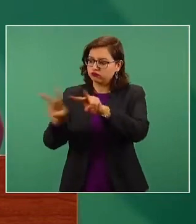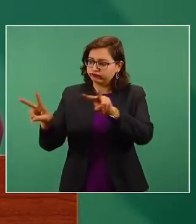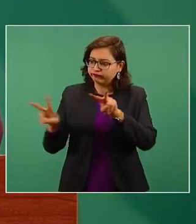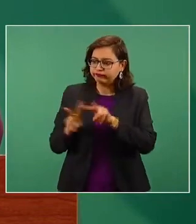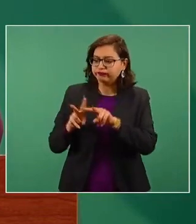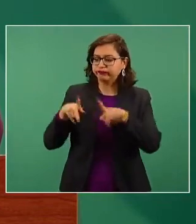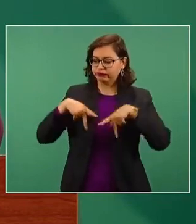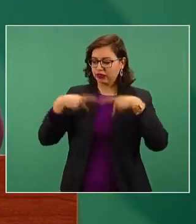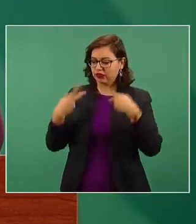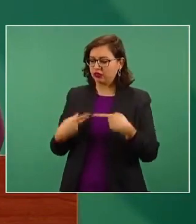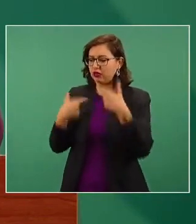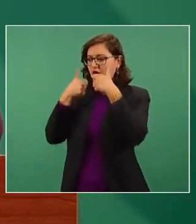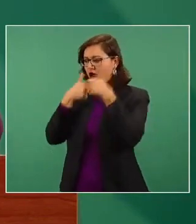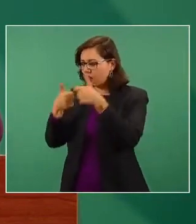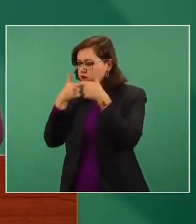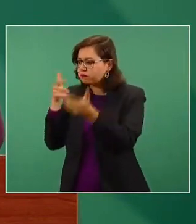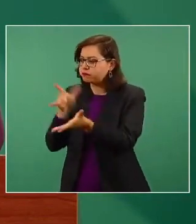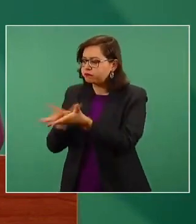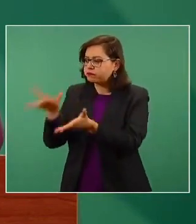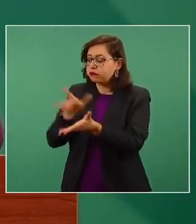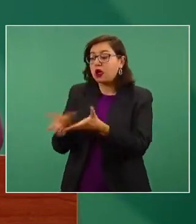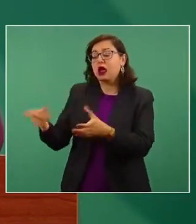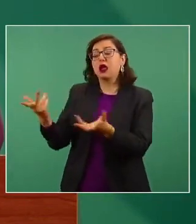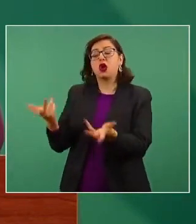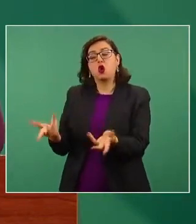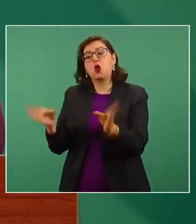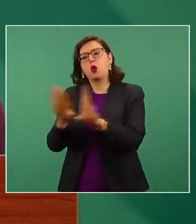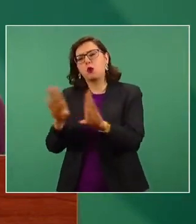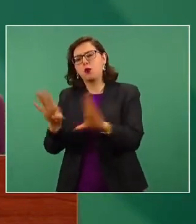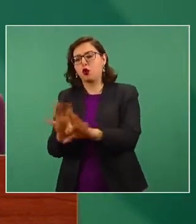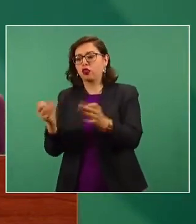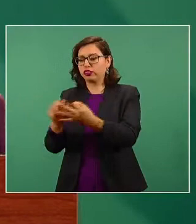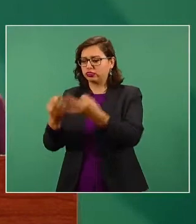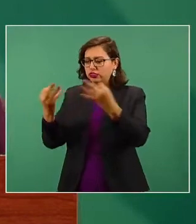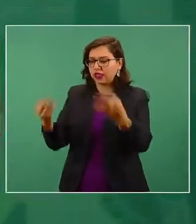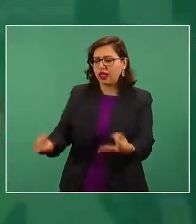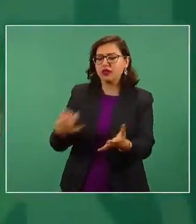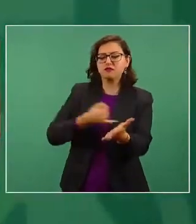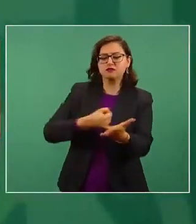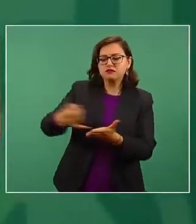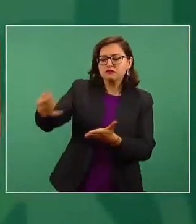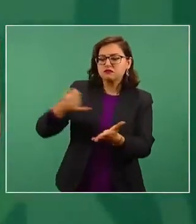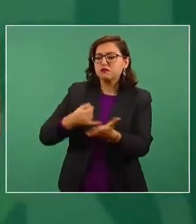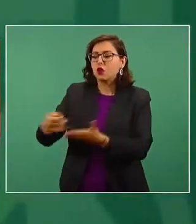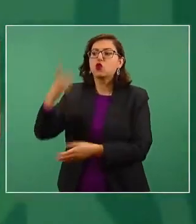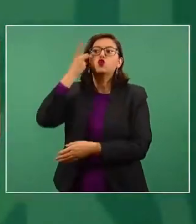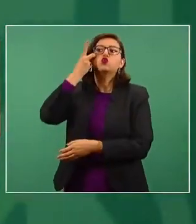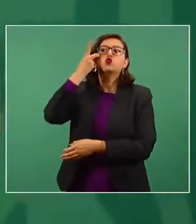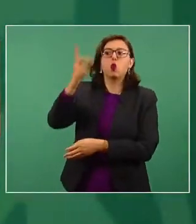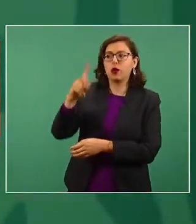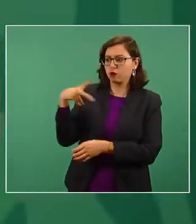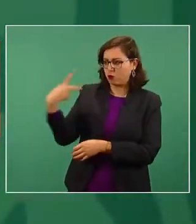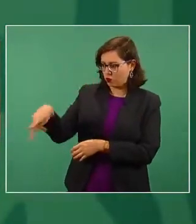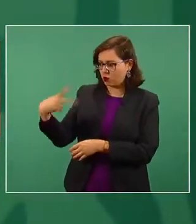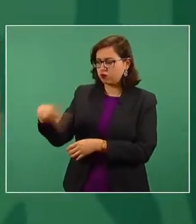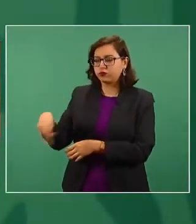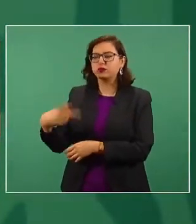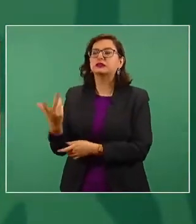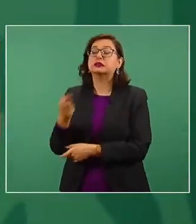y a propiedad para las mujeres representa otro gran reto, ya que también